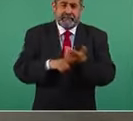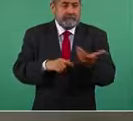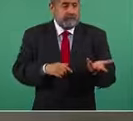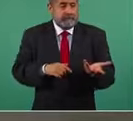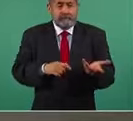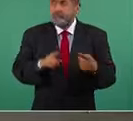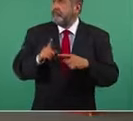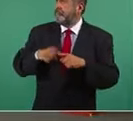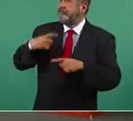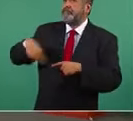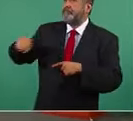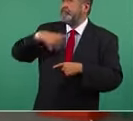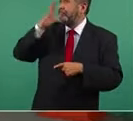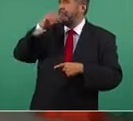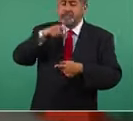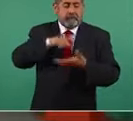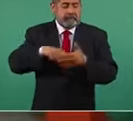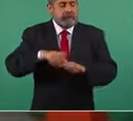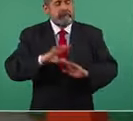teníamos quien